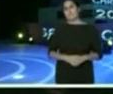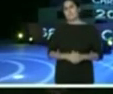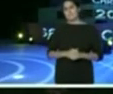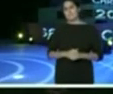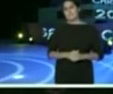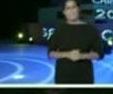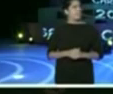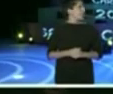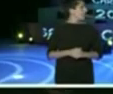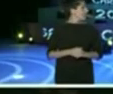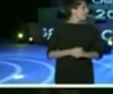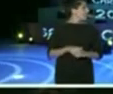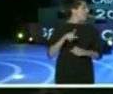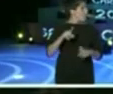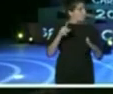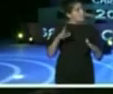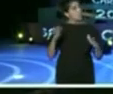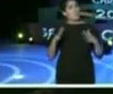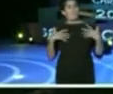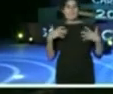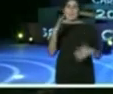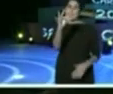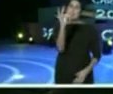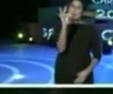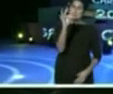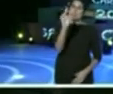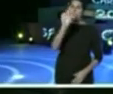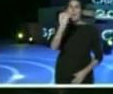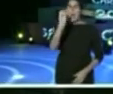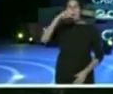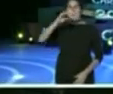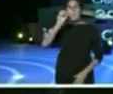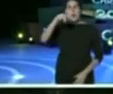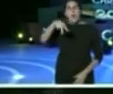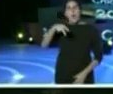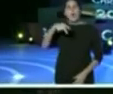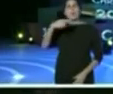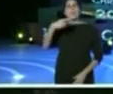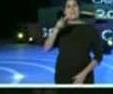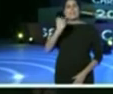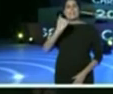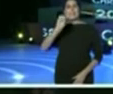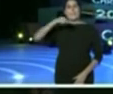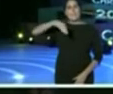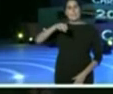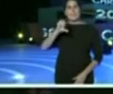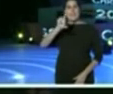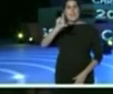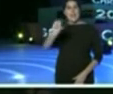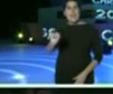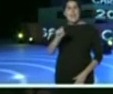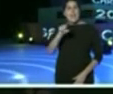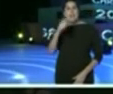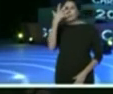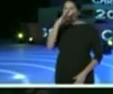¡Wow! Esto sí que ha sido una gran sorpresa y muy positiva. Ramón Guimerá, un enamorado de las murgas, uno de los grandes